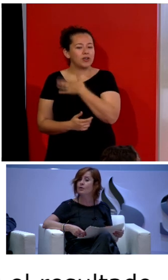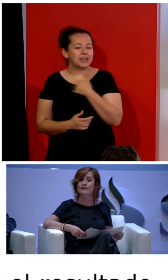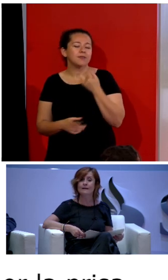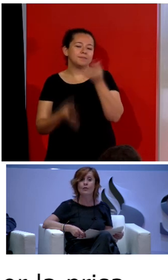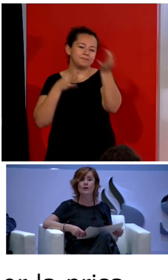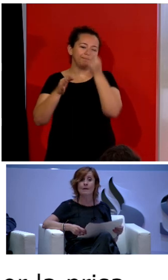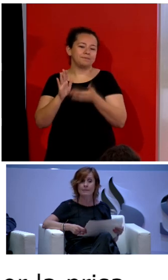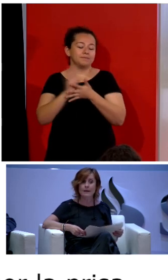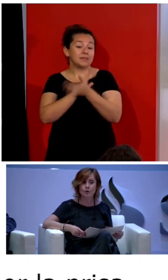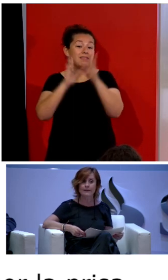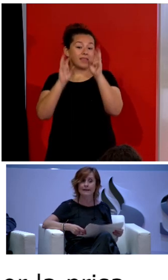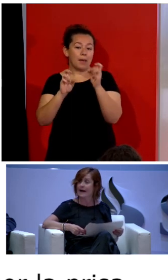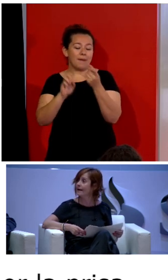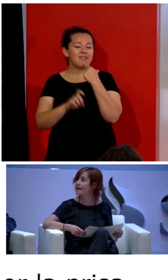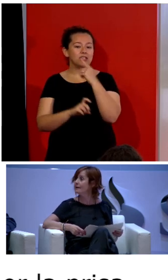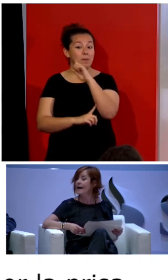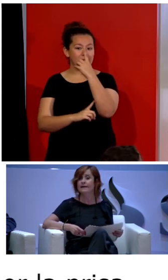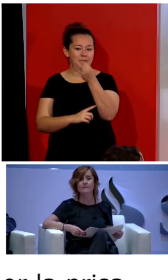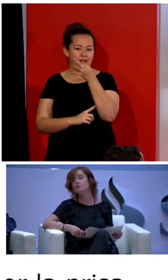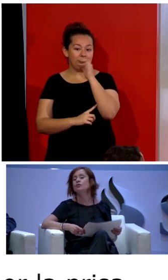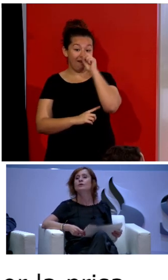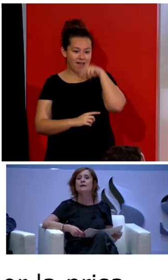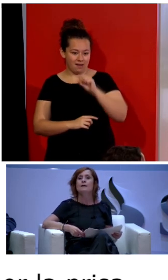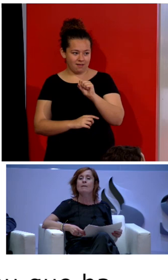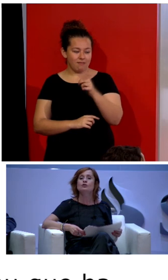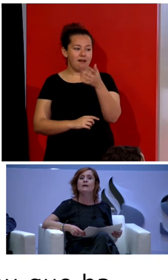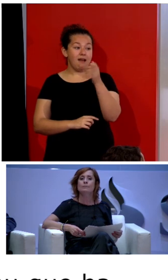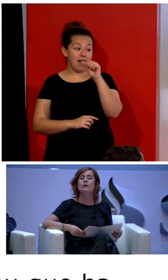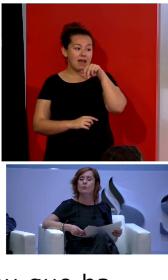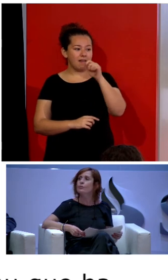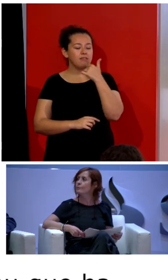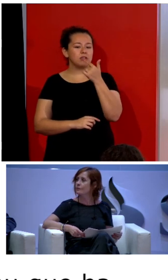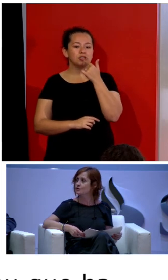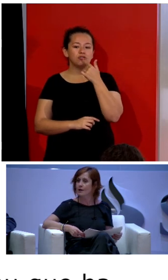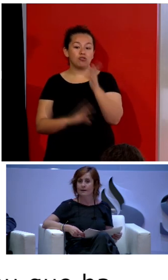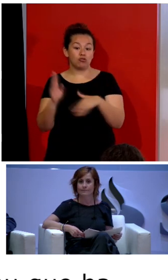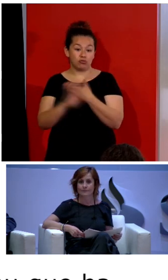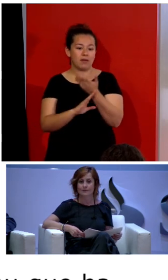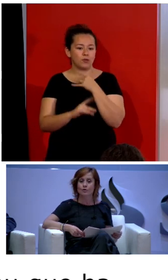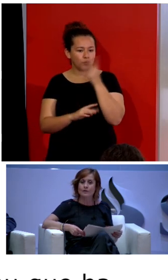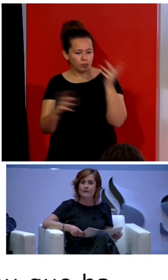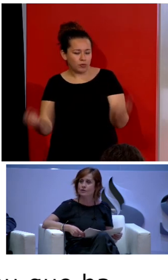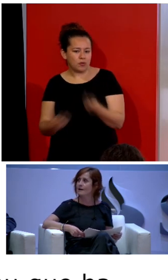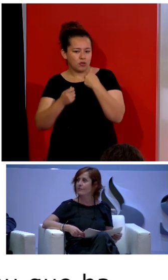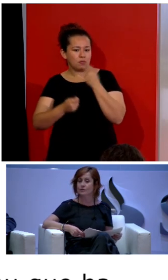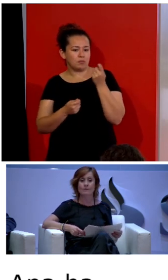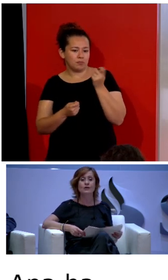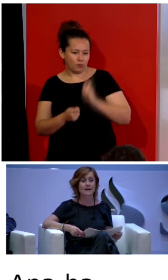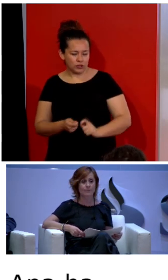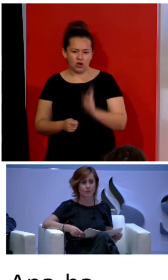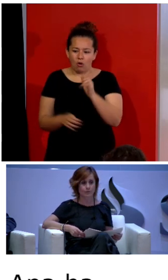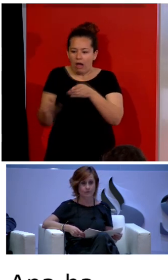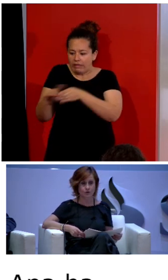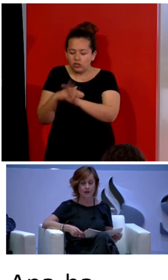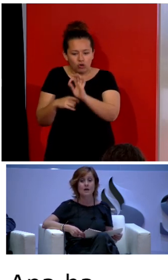tema que ha comentado la primera ponente, Ana. Ana ha dicho, vamos a ir por la promoción profesional. No nos quedemos en el acceso, vamos a ir a